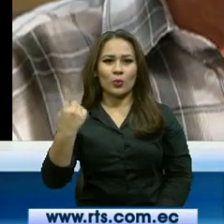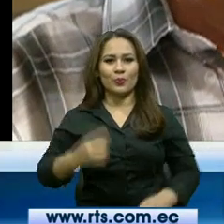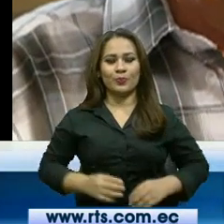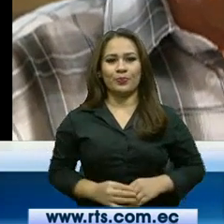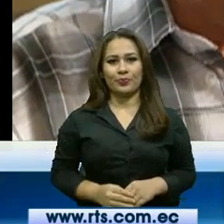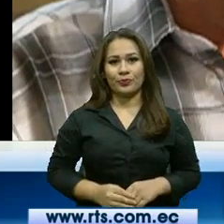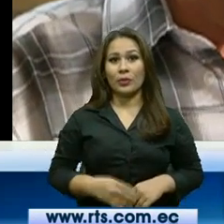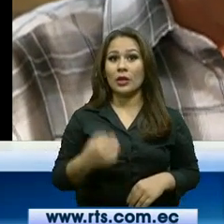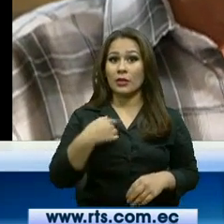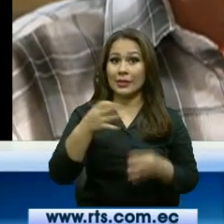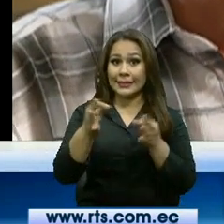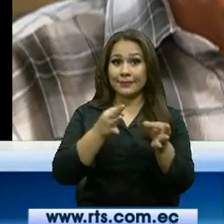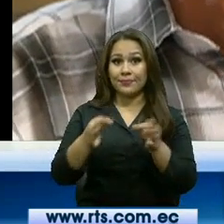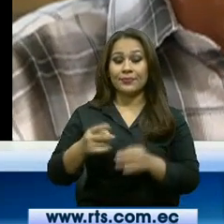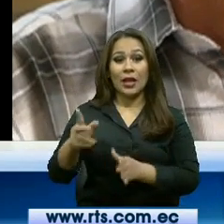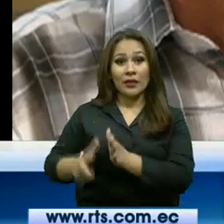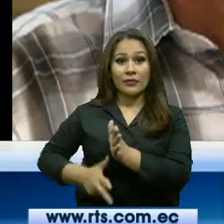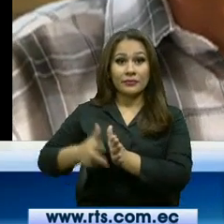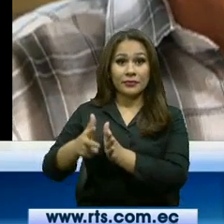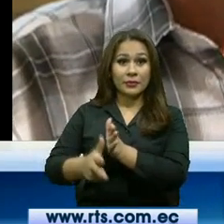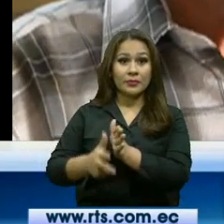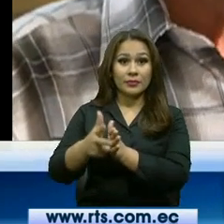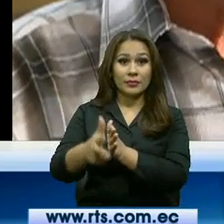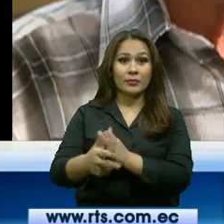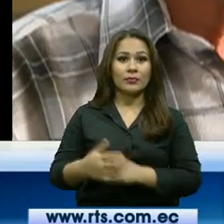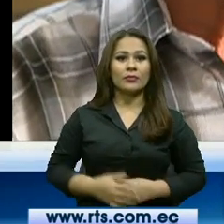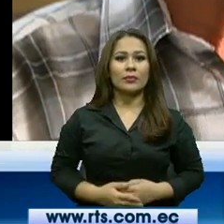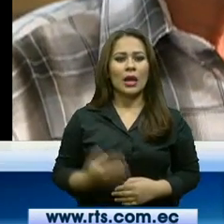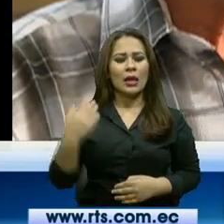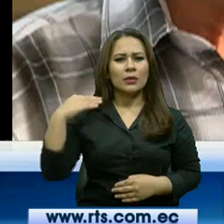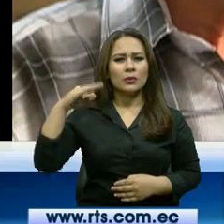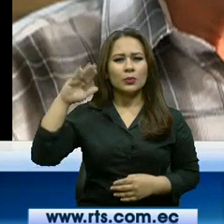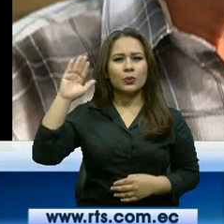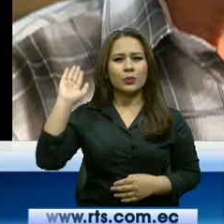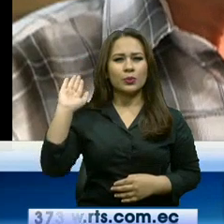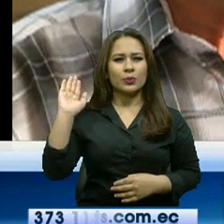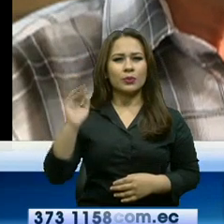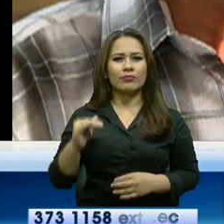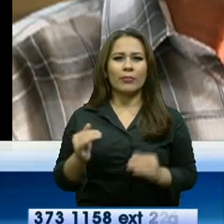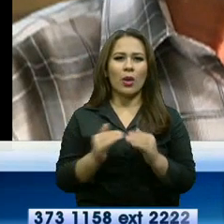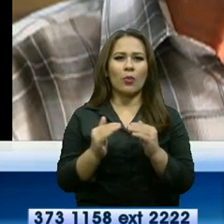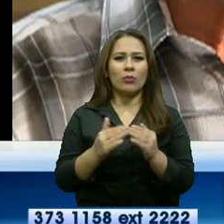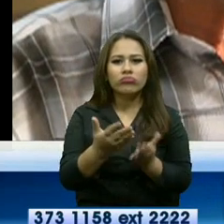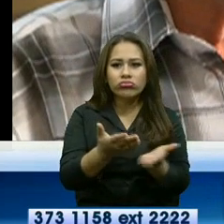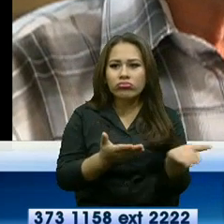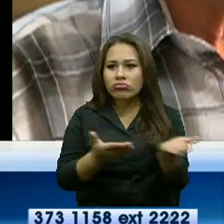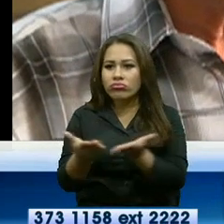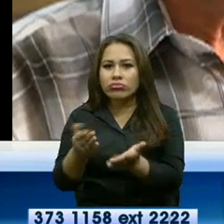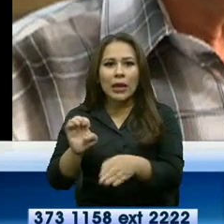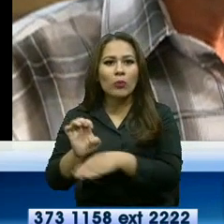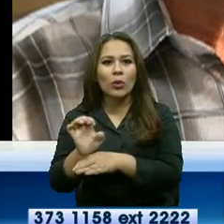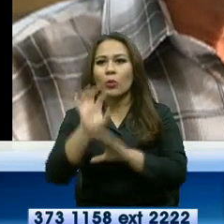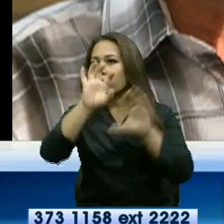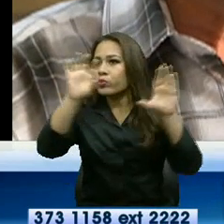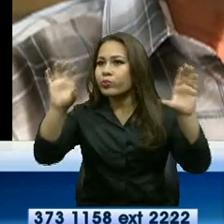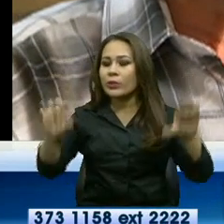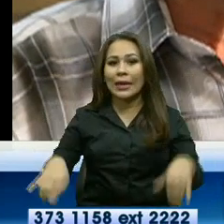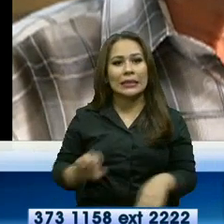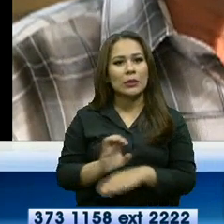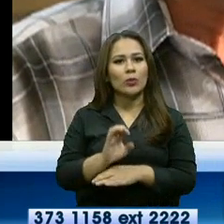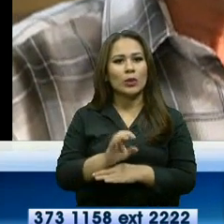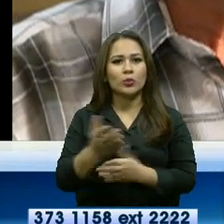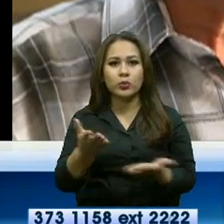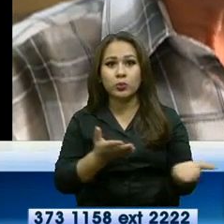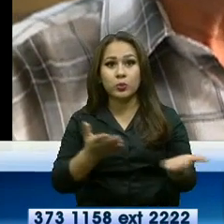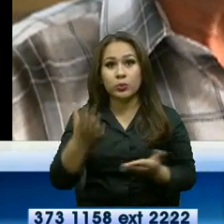Le digo que el ferrocarril en ese tiempo servía a la patria, servía a nuestra patria